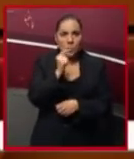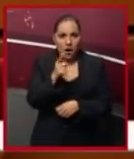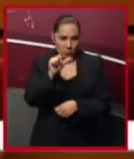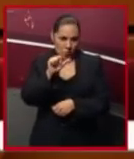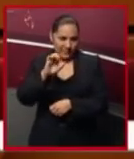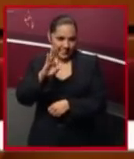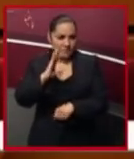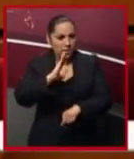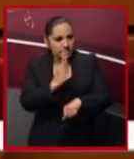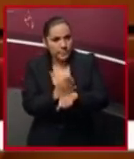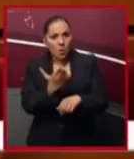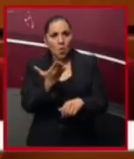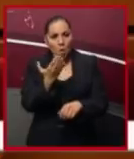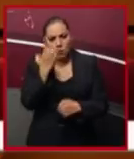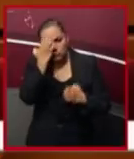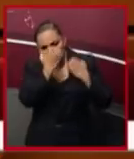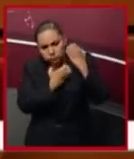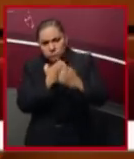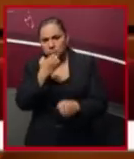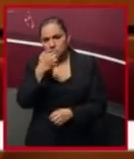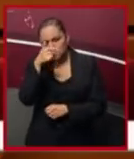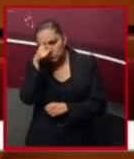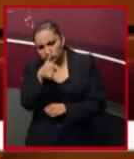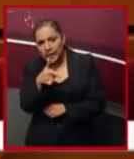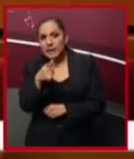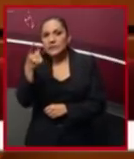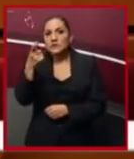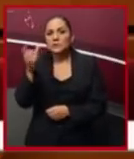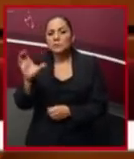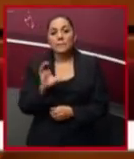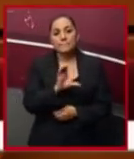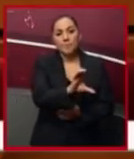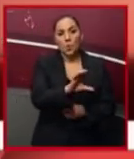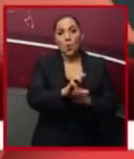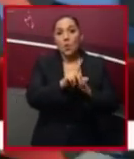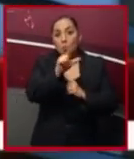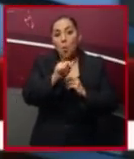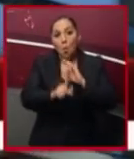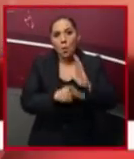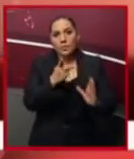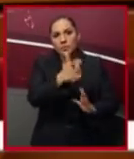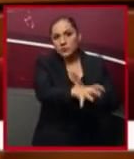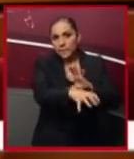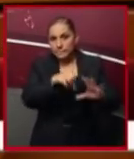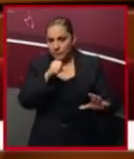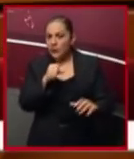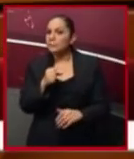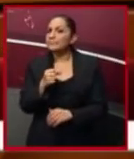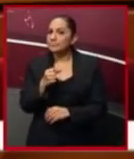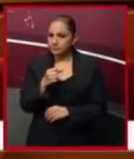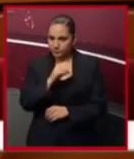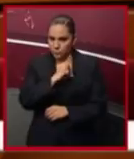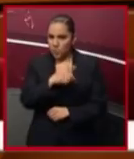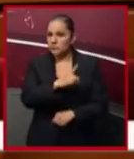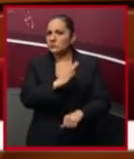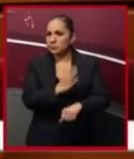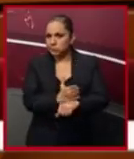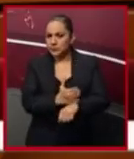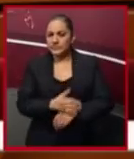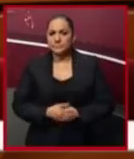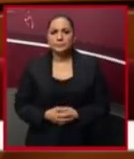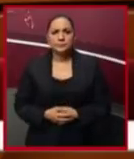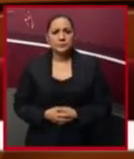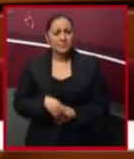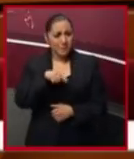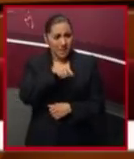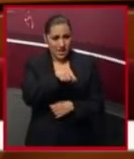y posteriormente vuelven a disponer de este recurso. Es una práctica en la que han